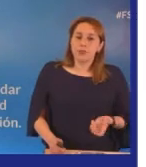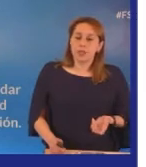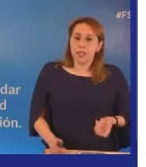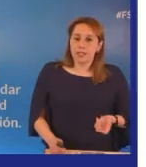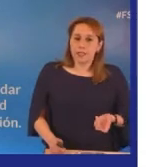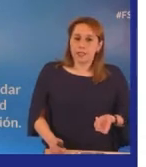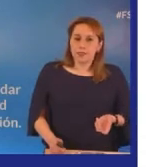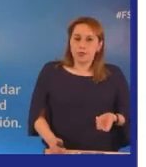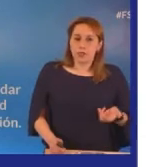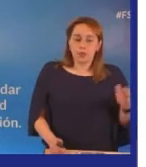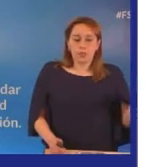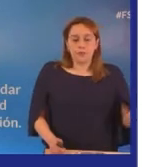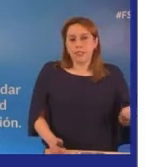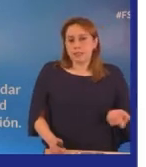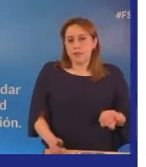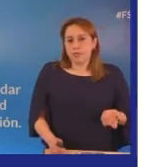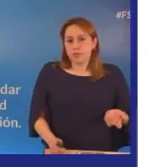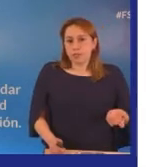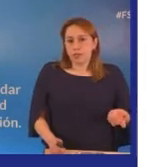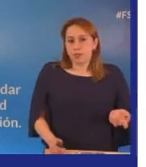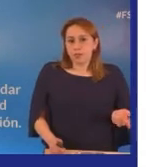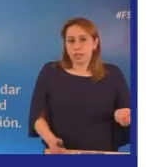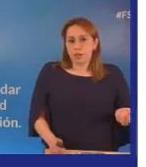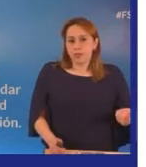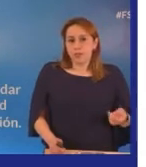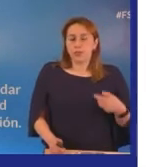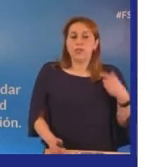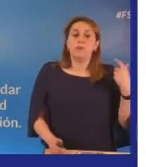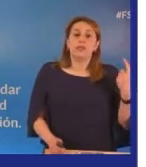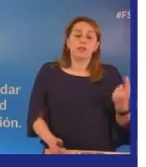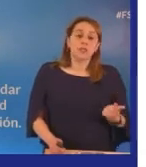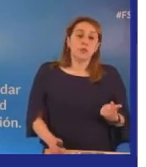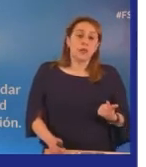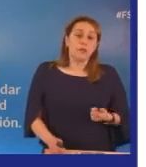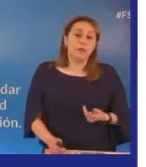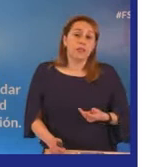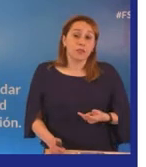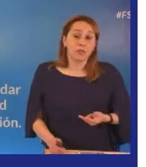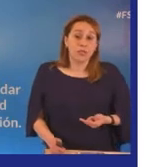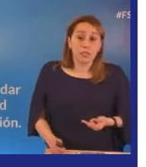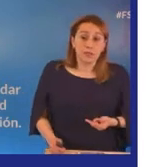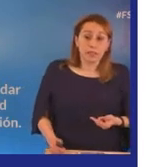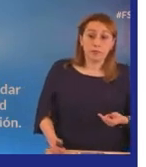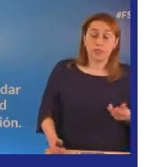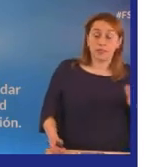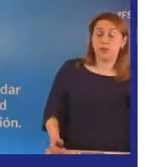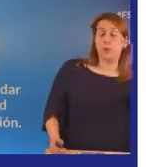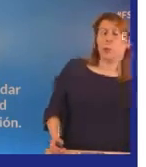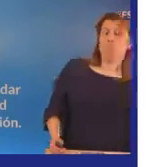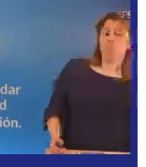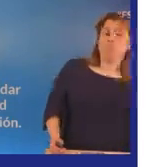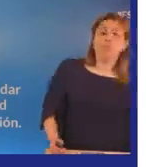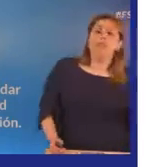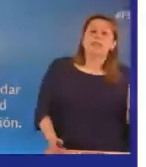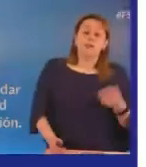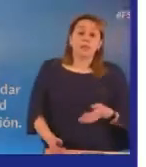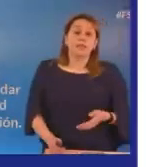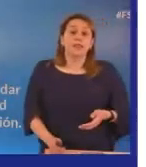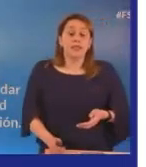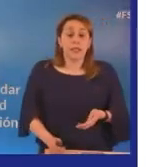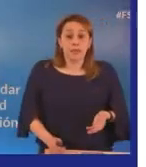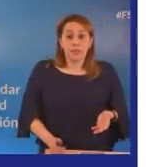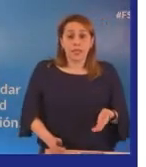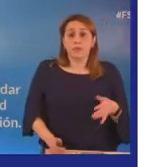alteraciones sensoriales, porque como el envejecimiento tiene algunos cambios, entonces la parte visual, la parte auditiva, la parte propioceptiva